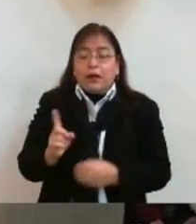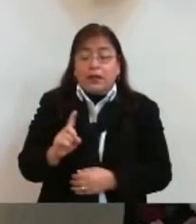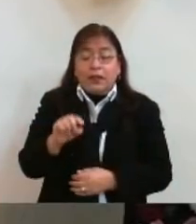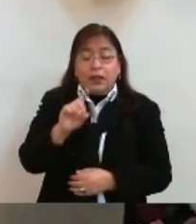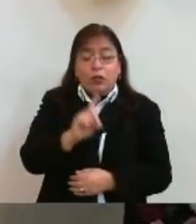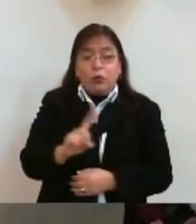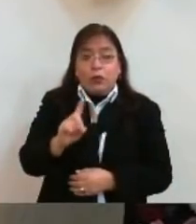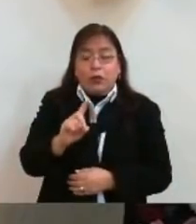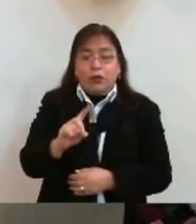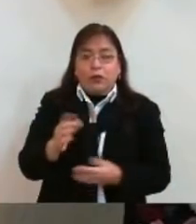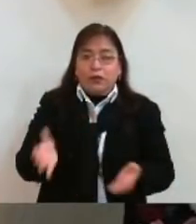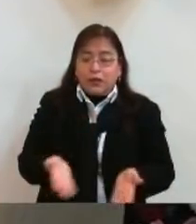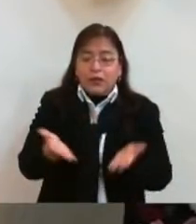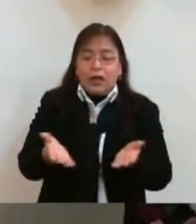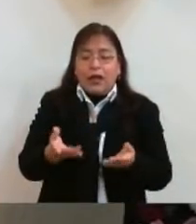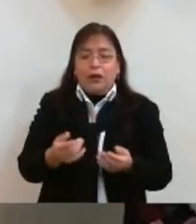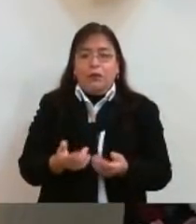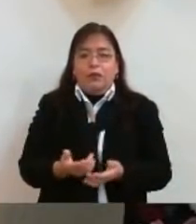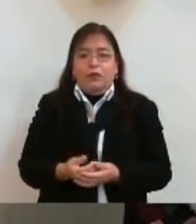Hoy la Iglesia